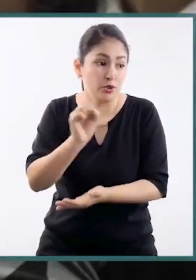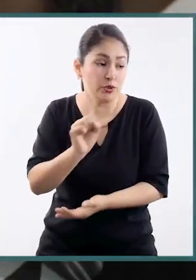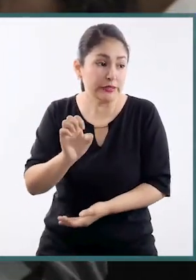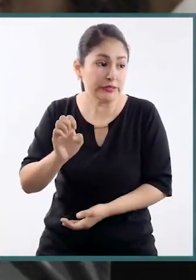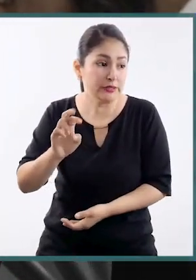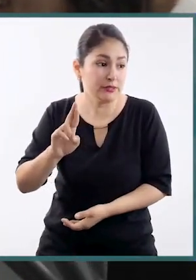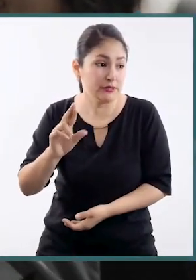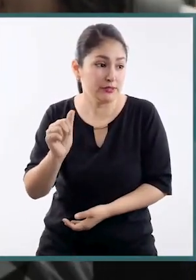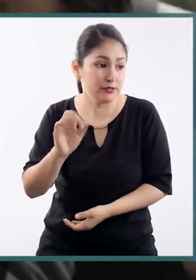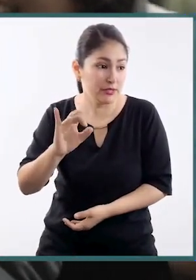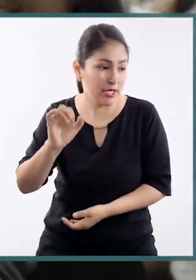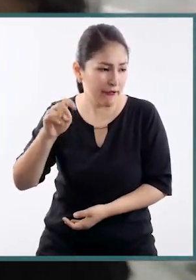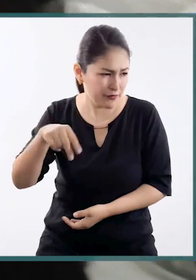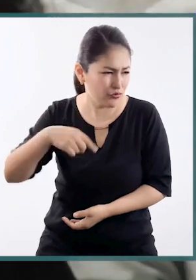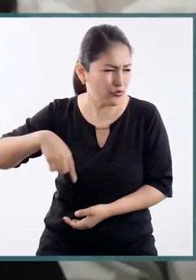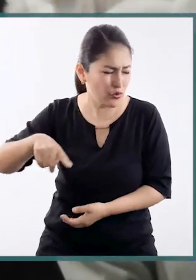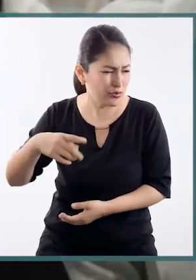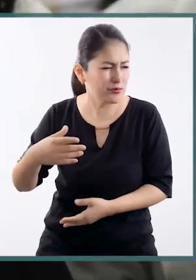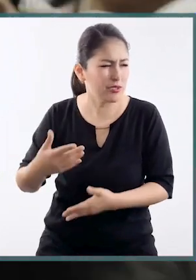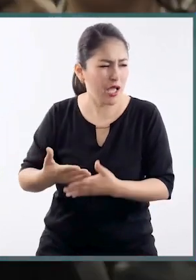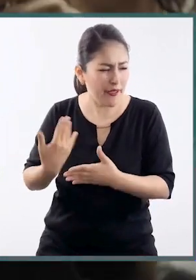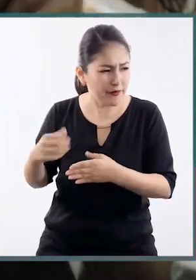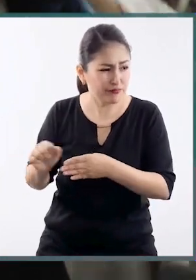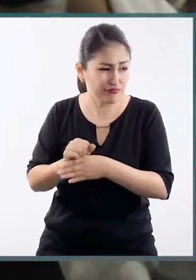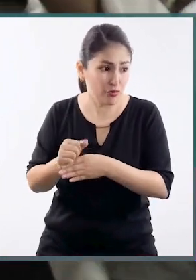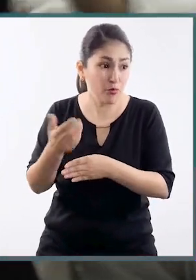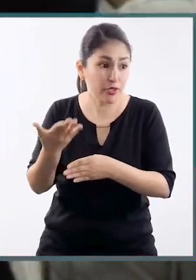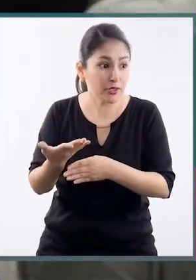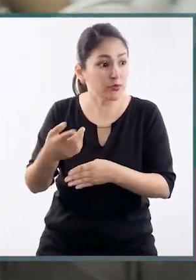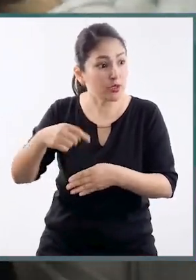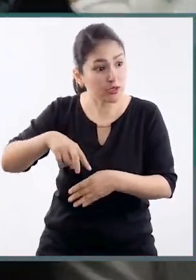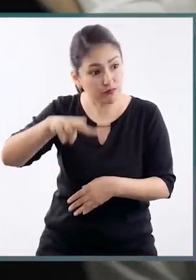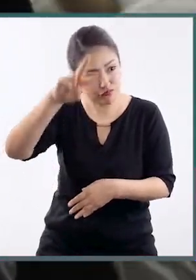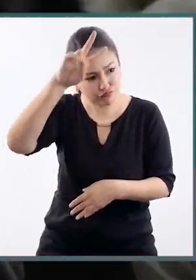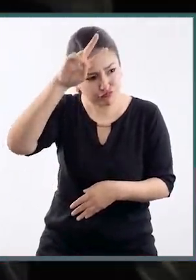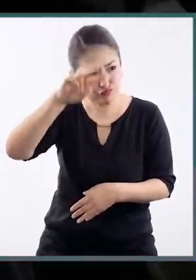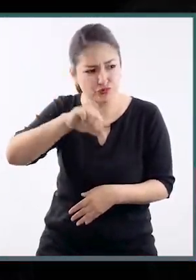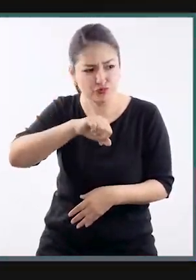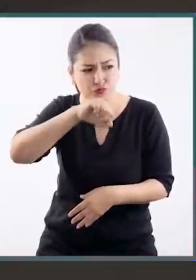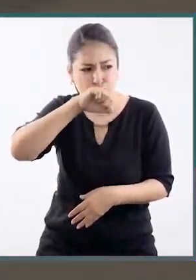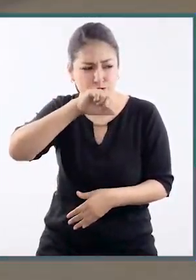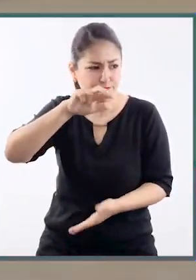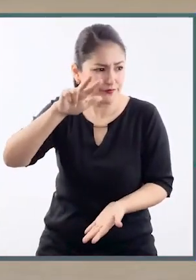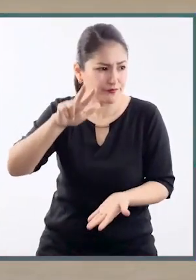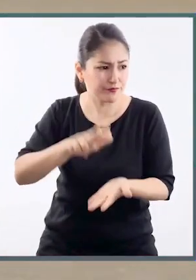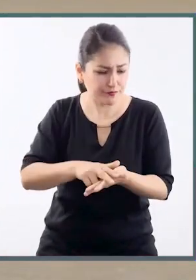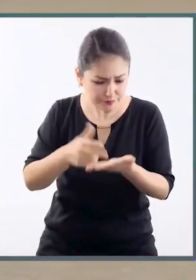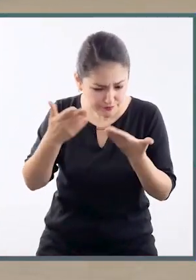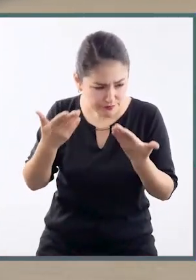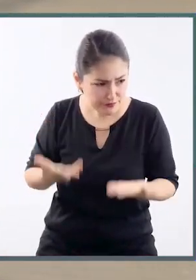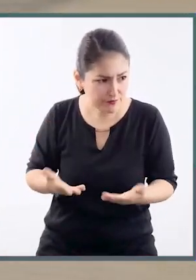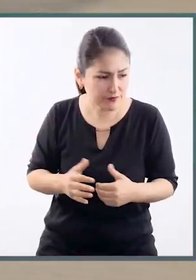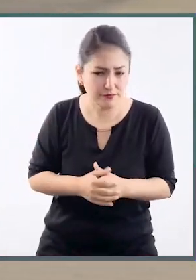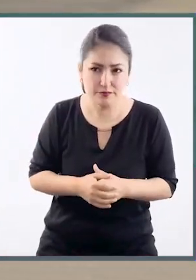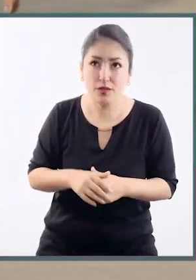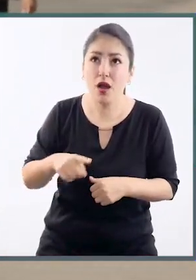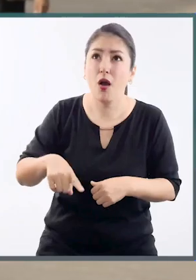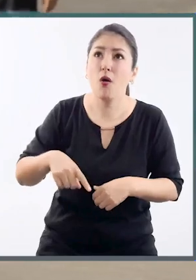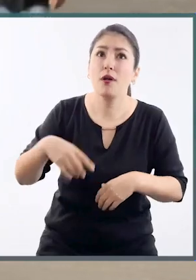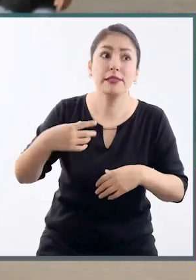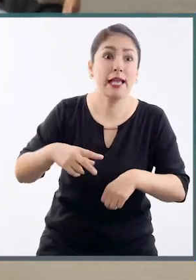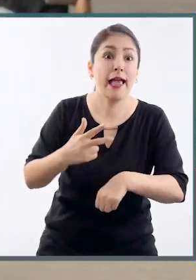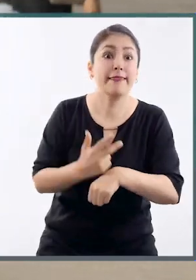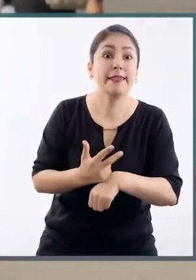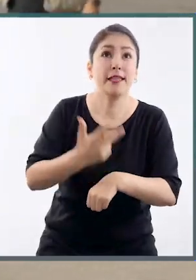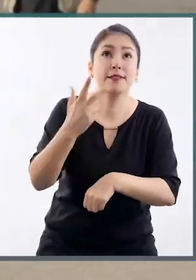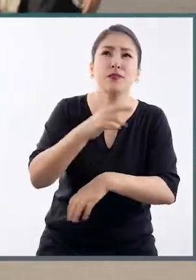que todo, trabajar porque somos patrimonio cultural de la región San Martín. Día 13 en Moyobamba y hoy el sol ha salido con